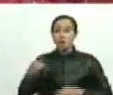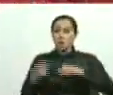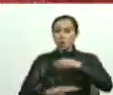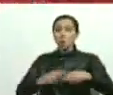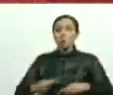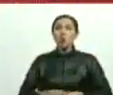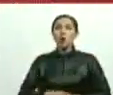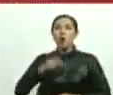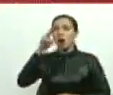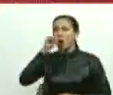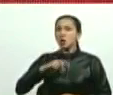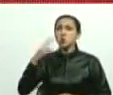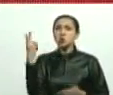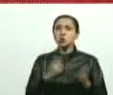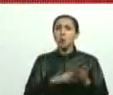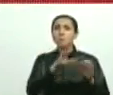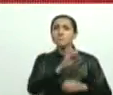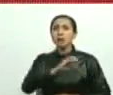año 2008.